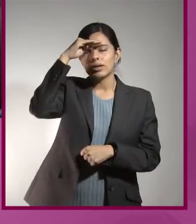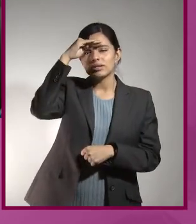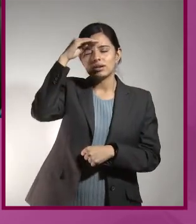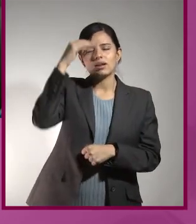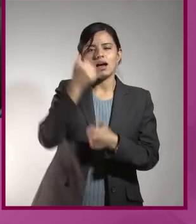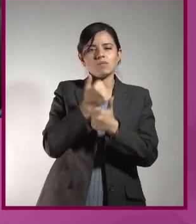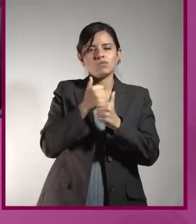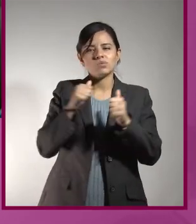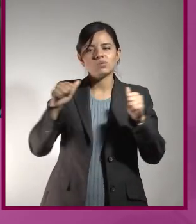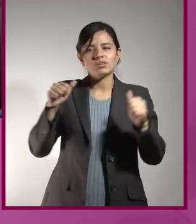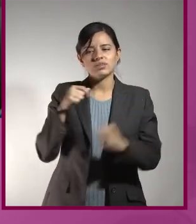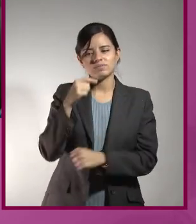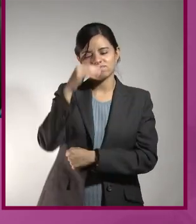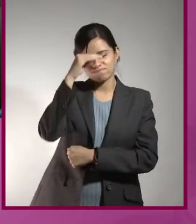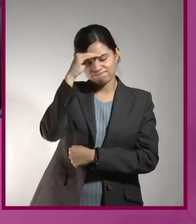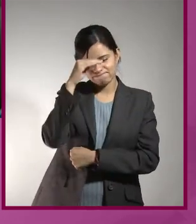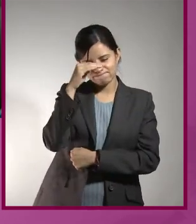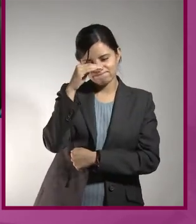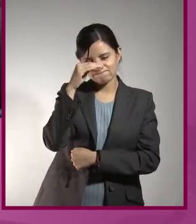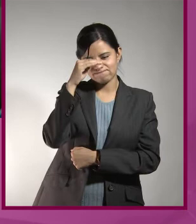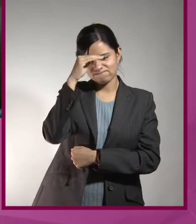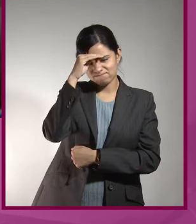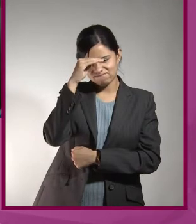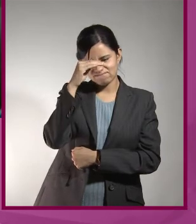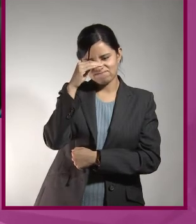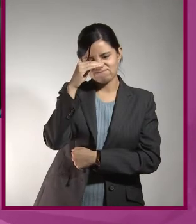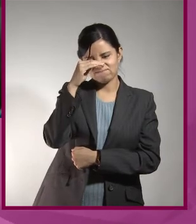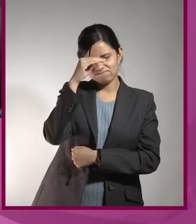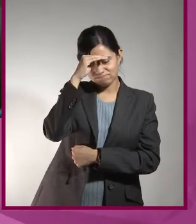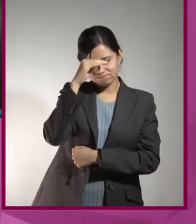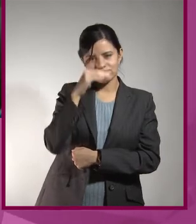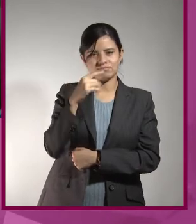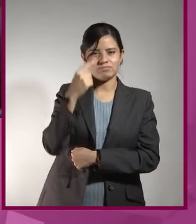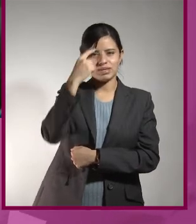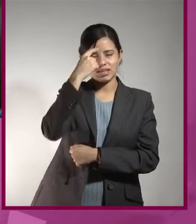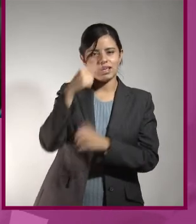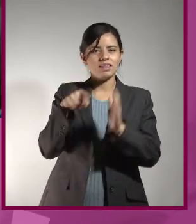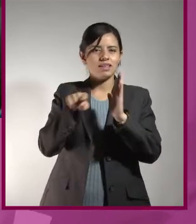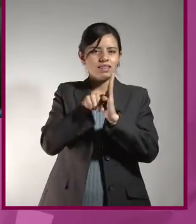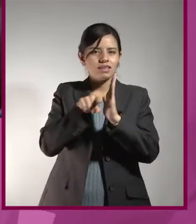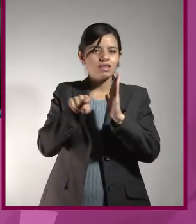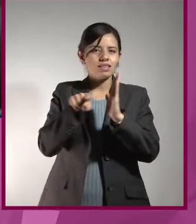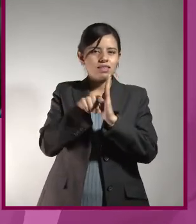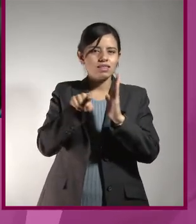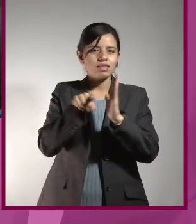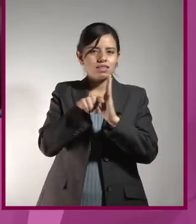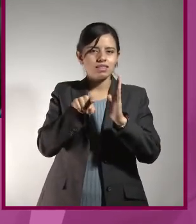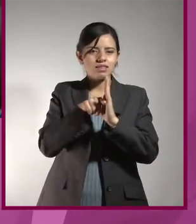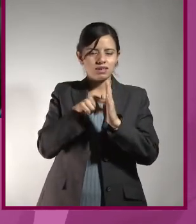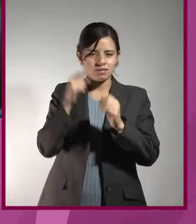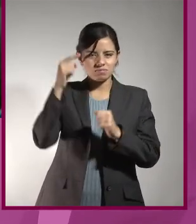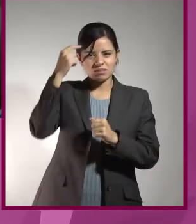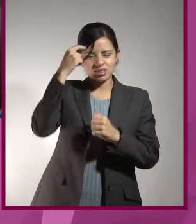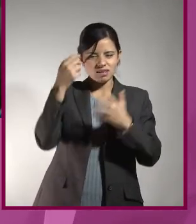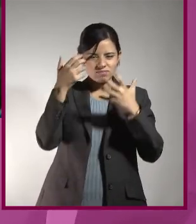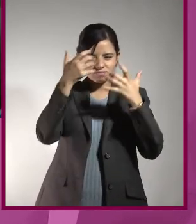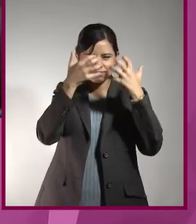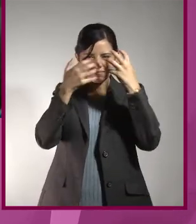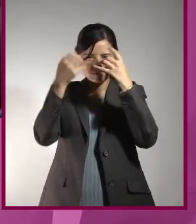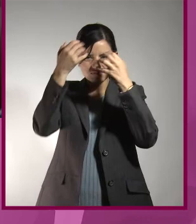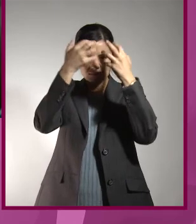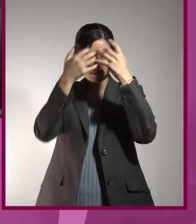pensar mucho. Damos vueltas y vueltas a ideas sombrías. Nos hacemos películas en la